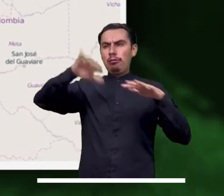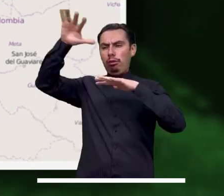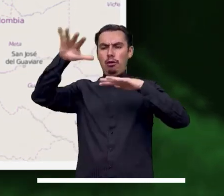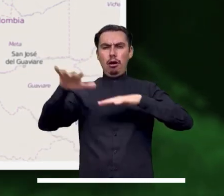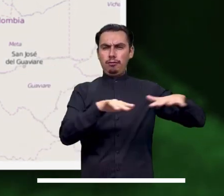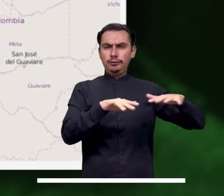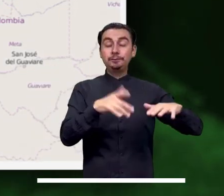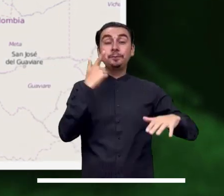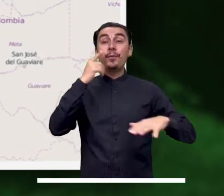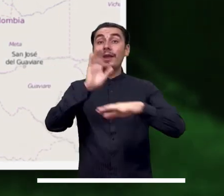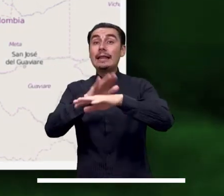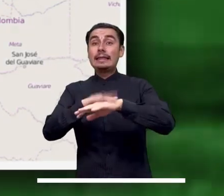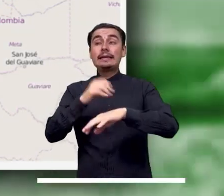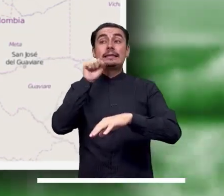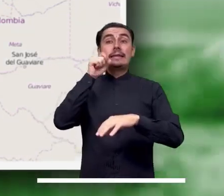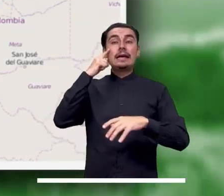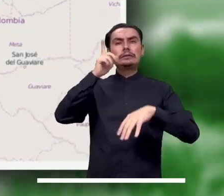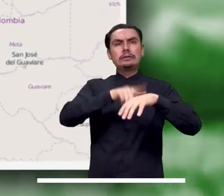posibles